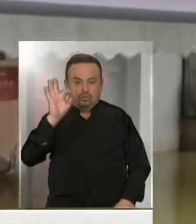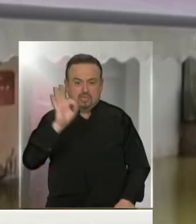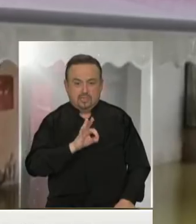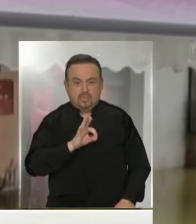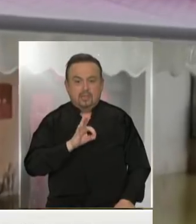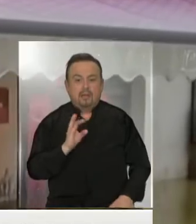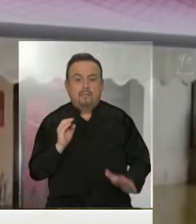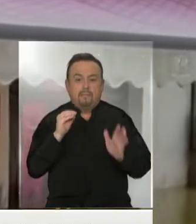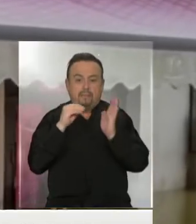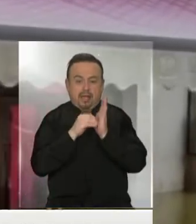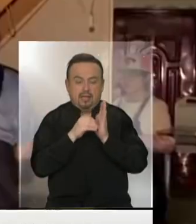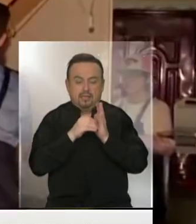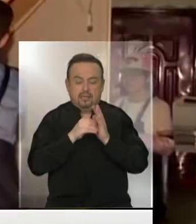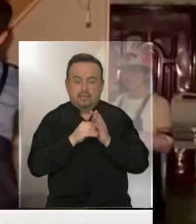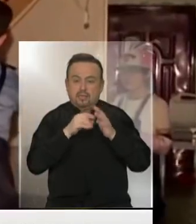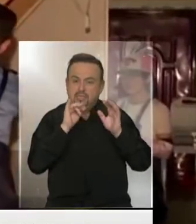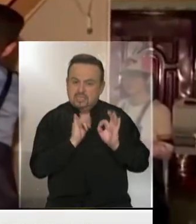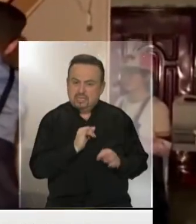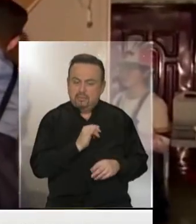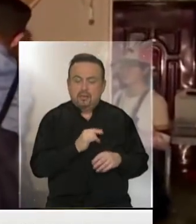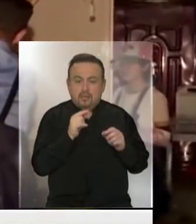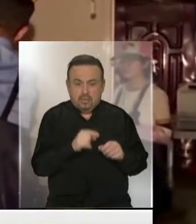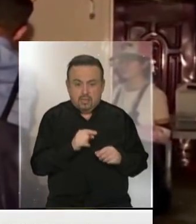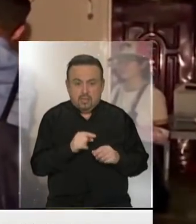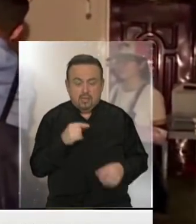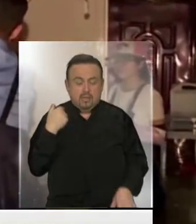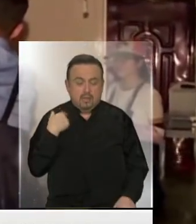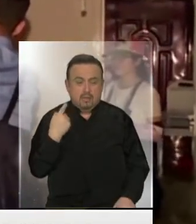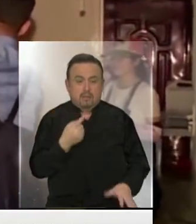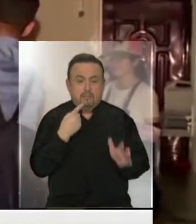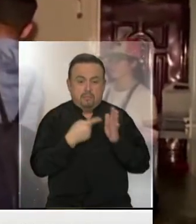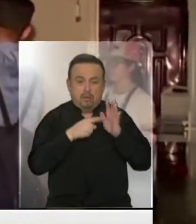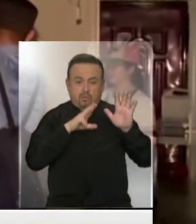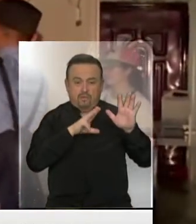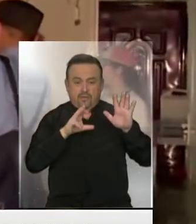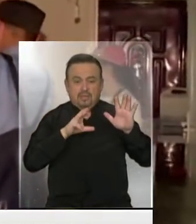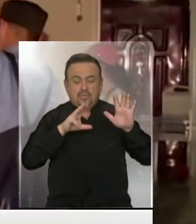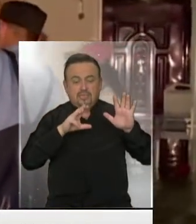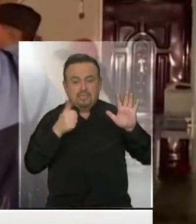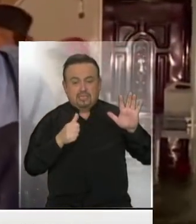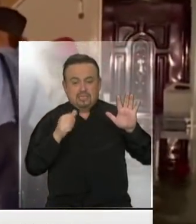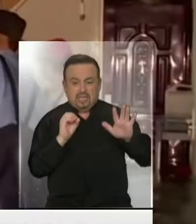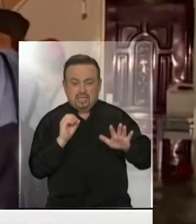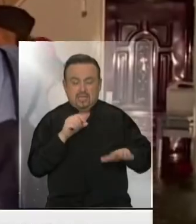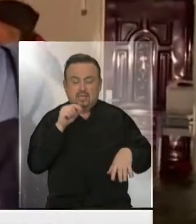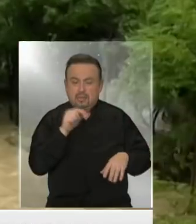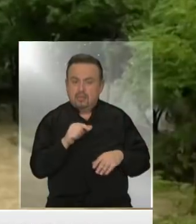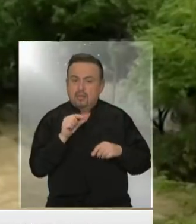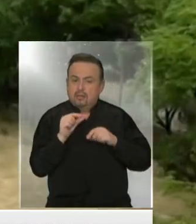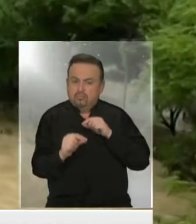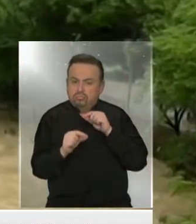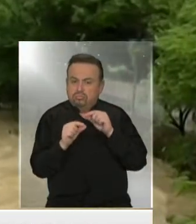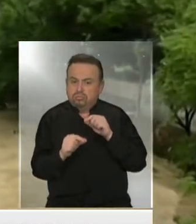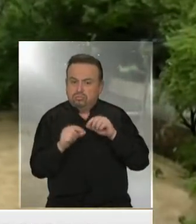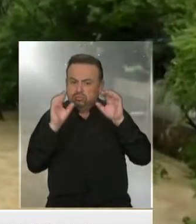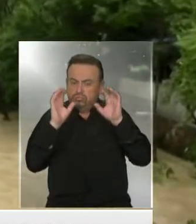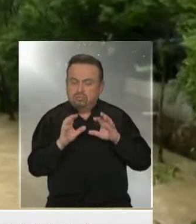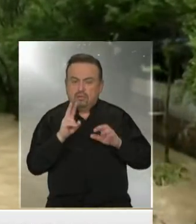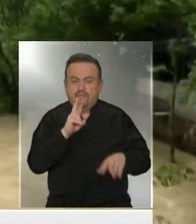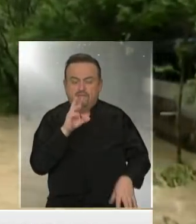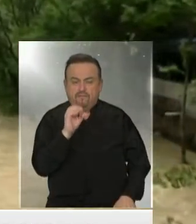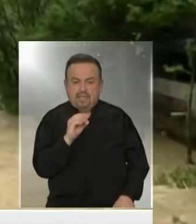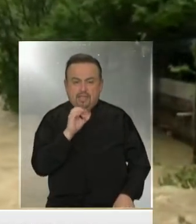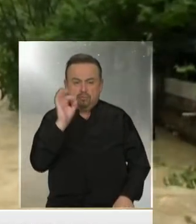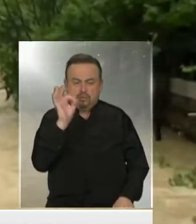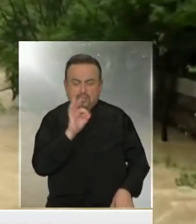13,5% más que el promedio estacional. Y desde la década de los 60, quiero decir, el país ha experimentado un aumento del